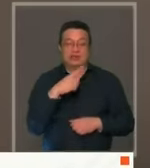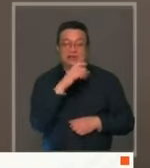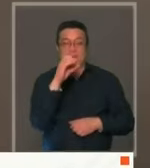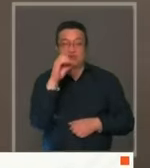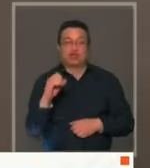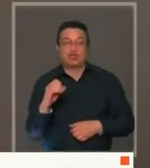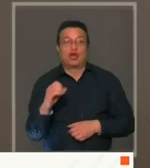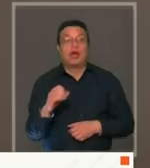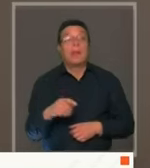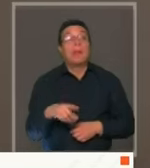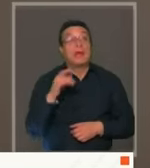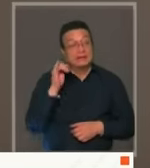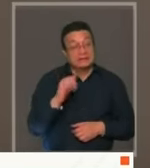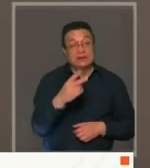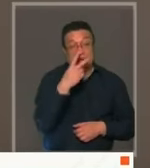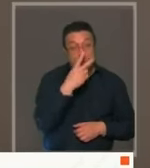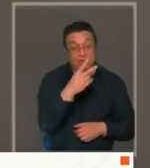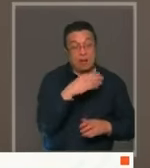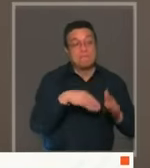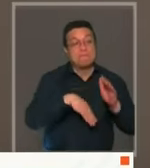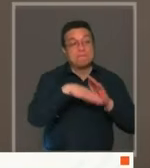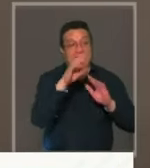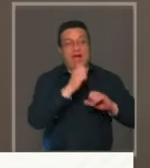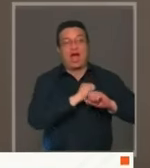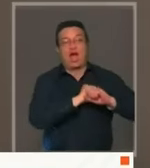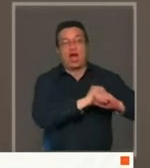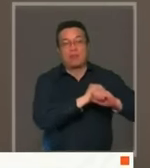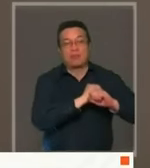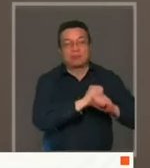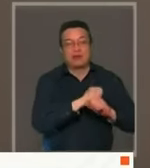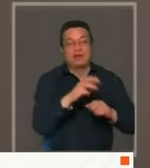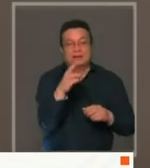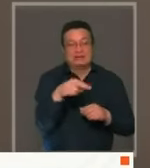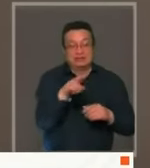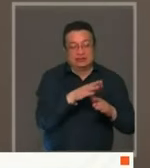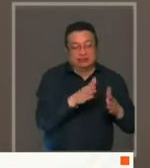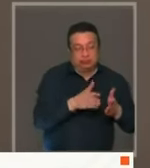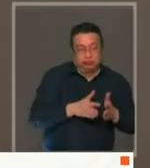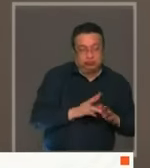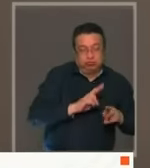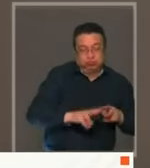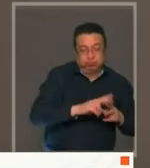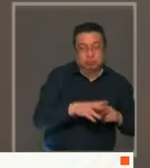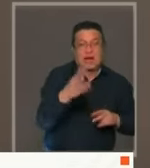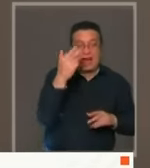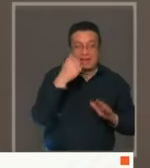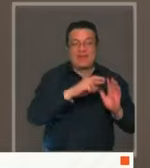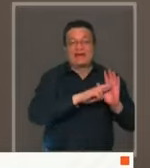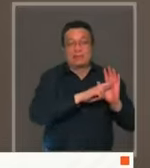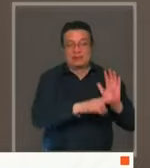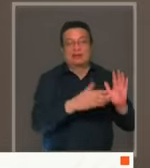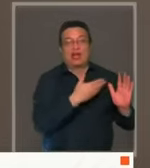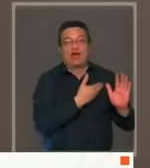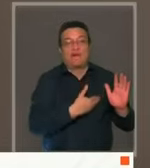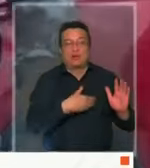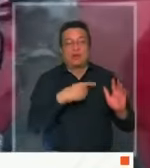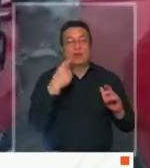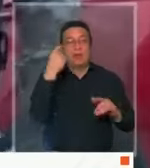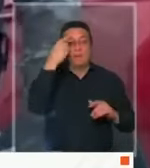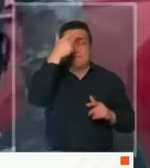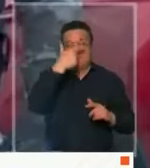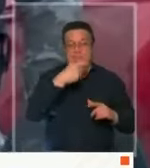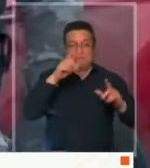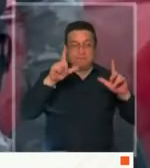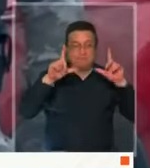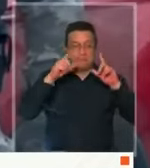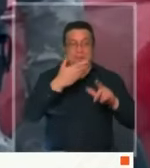sí, una mayor oposición a lo refundacional que alguna vez representó este gobierno que a la figura del presidente. En